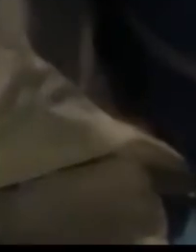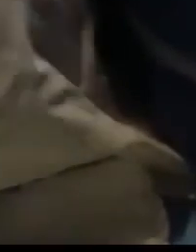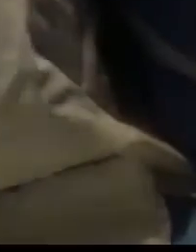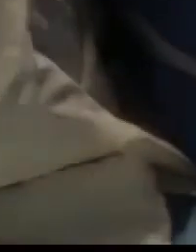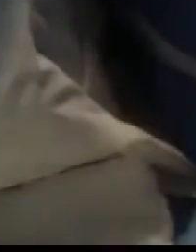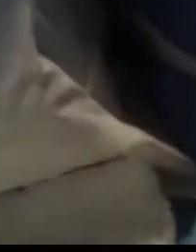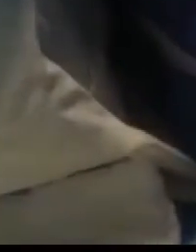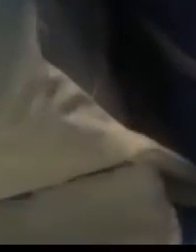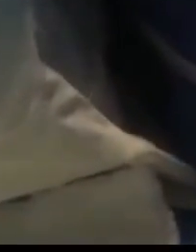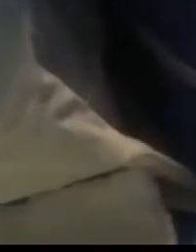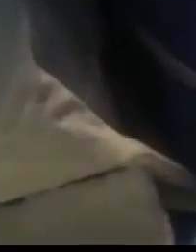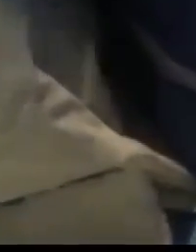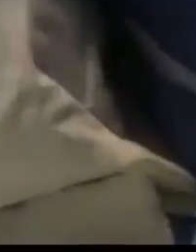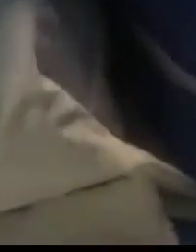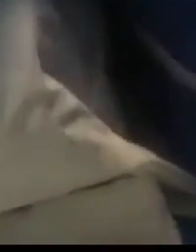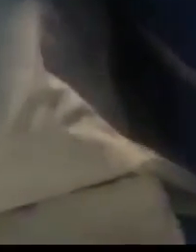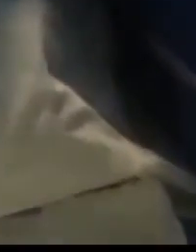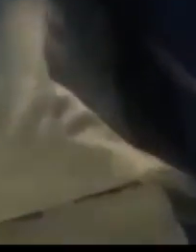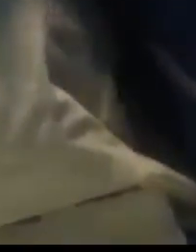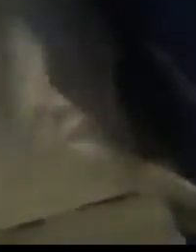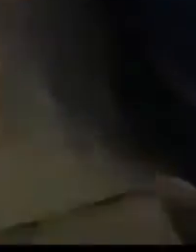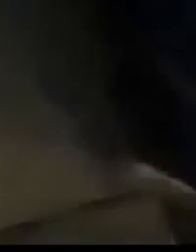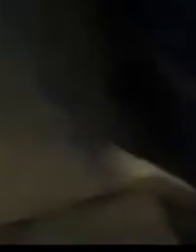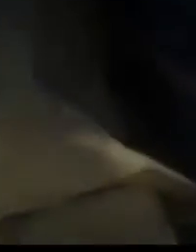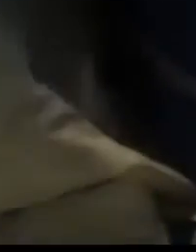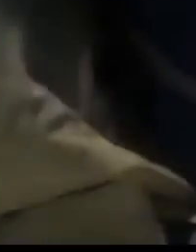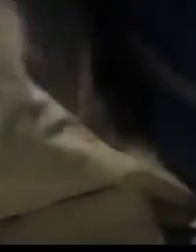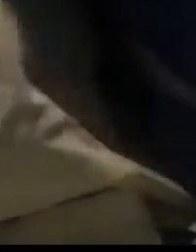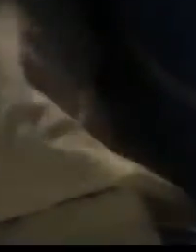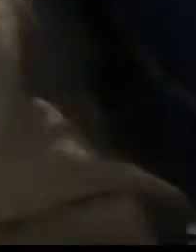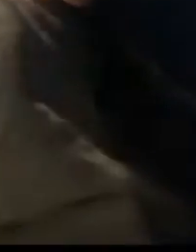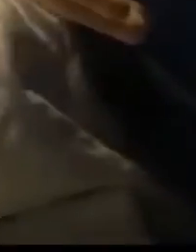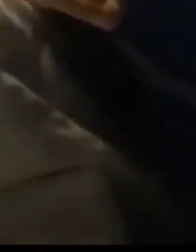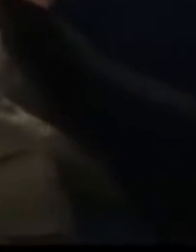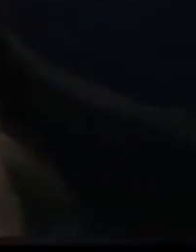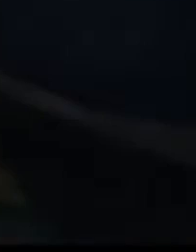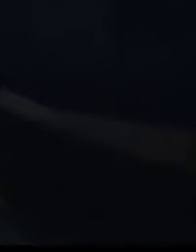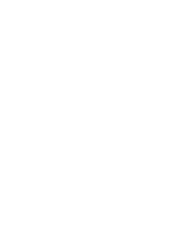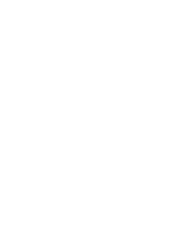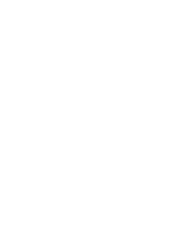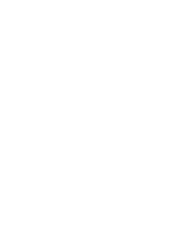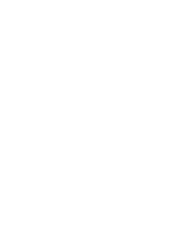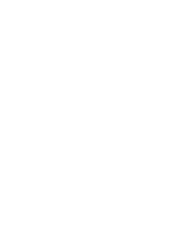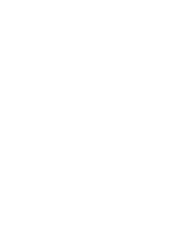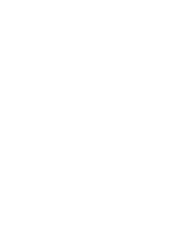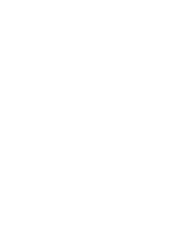toda esta inflamación va a bajar y se va a notar un poco mejor el rostro perfilado.